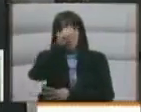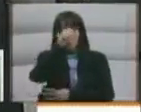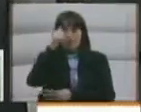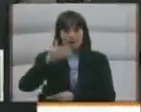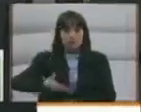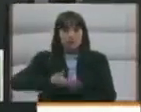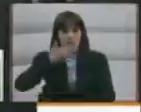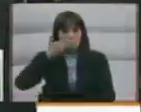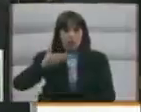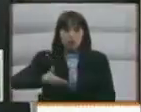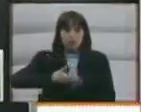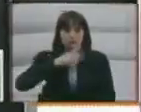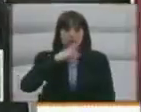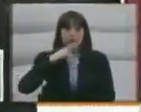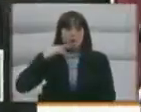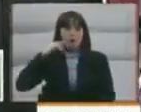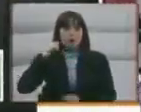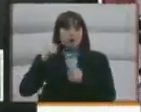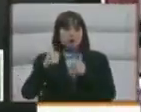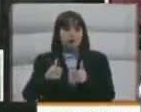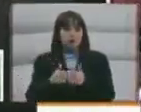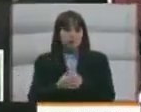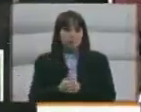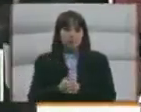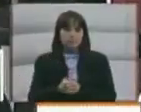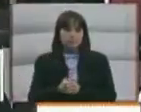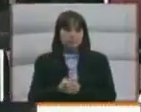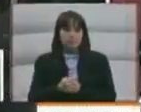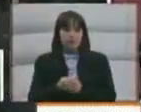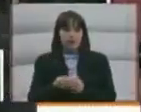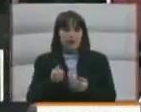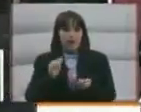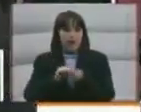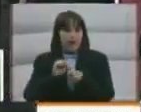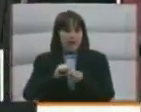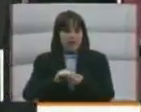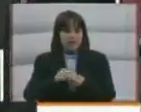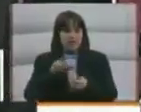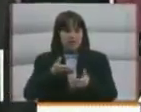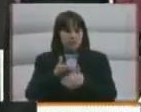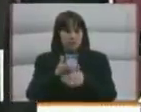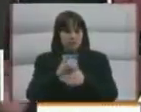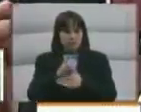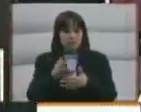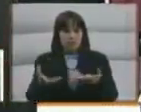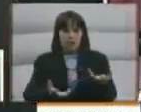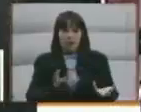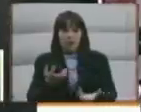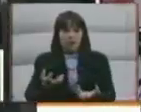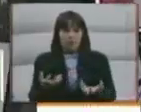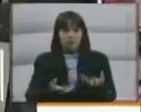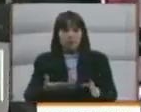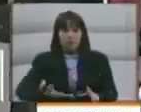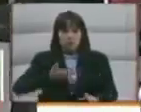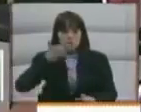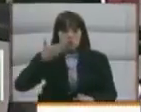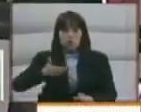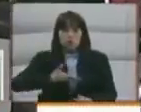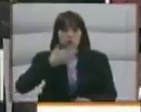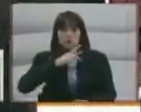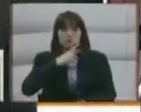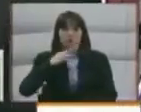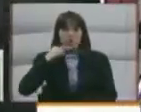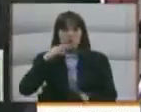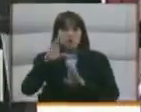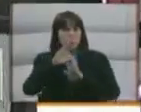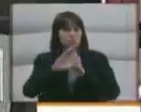sancocho, compadre. Ahí a la leña, frente a ustedes, las señoras de ahí al Valle, y eso es sabrosísimo. Cursos de todo tipo,